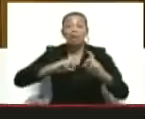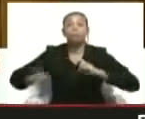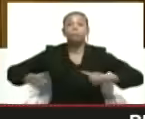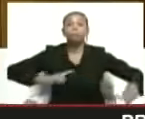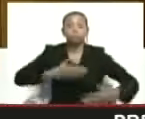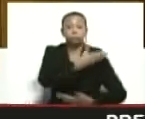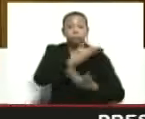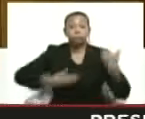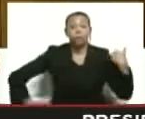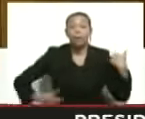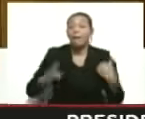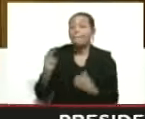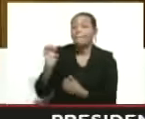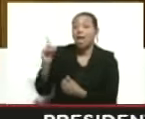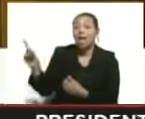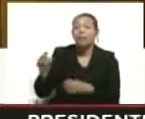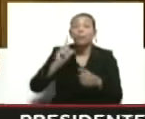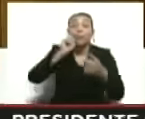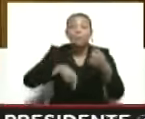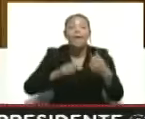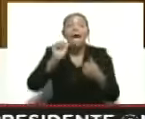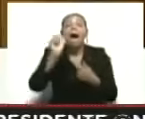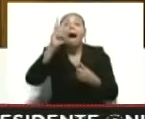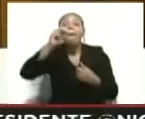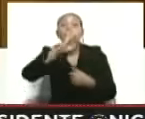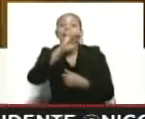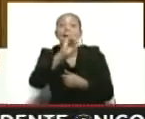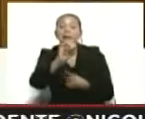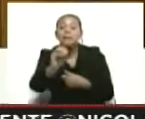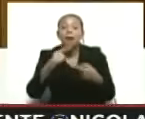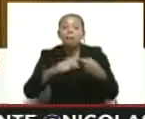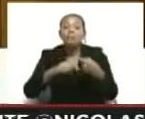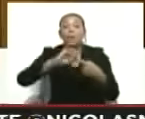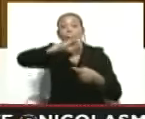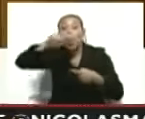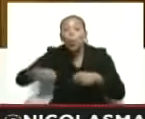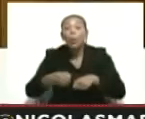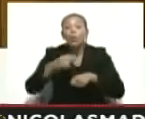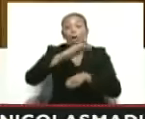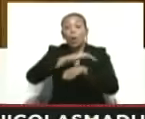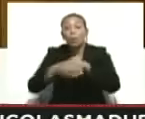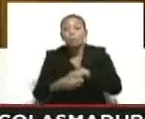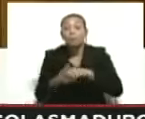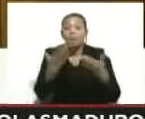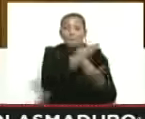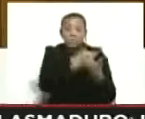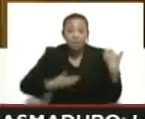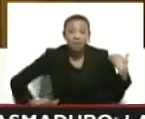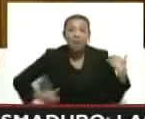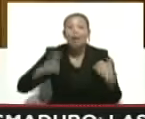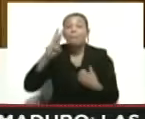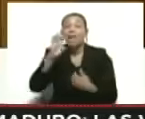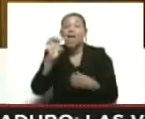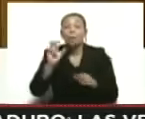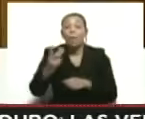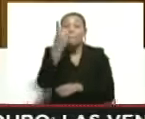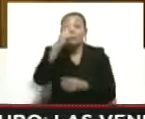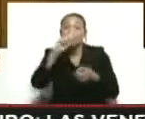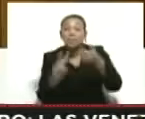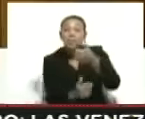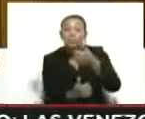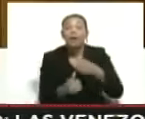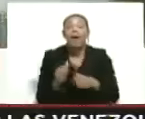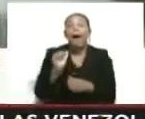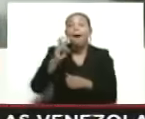donde está Pedro Infante y América Pérez, Jorge Rodríguez, presidente, Pedro Infante, primero vicepresidente,